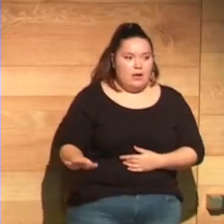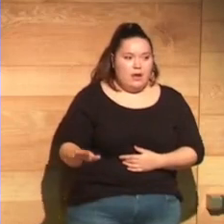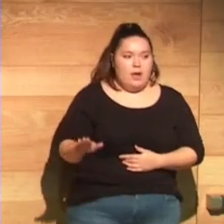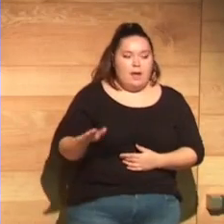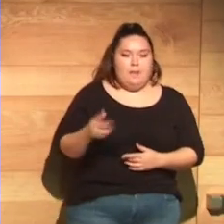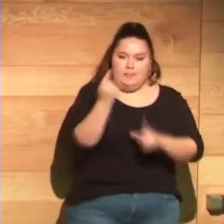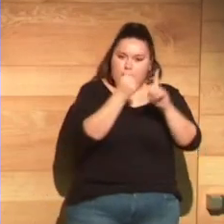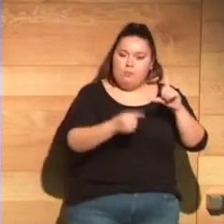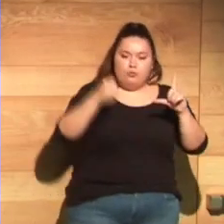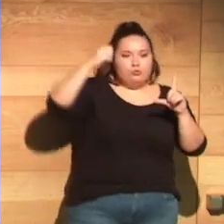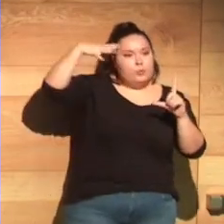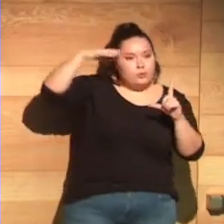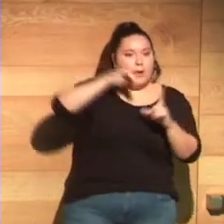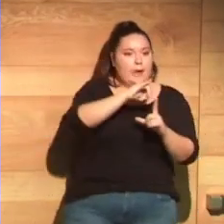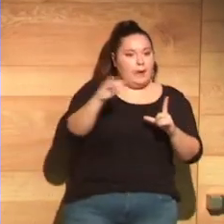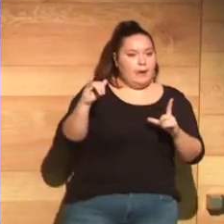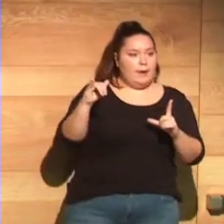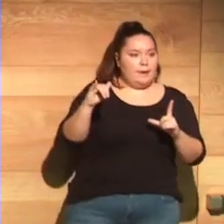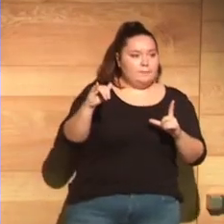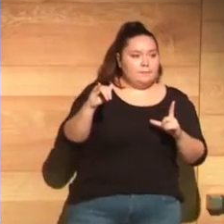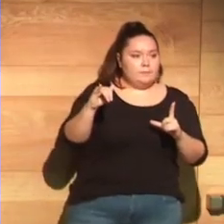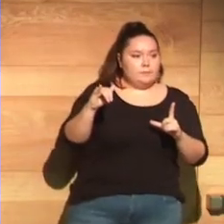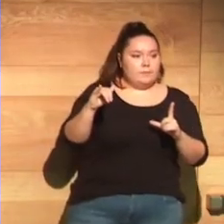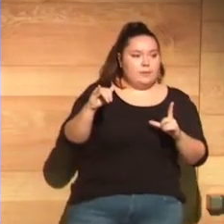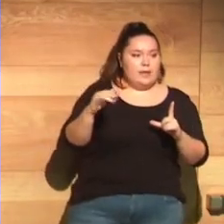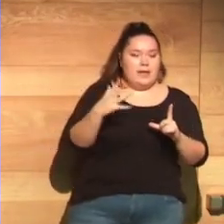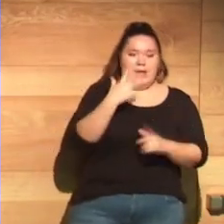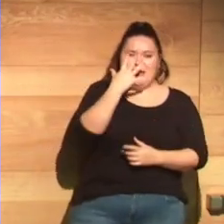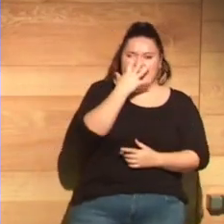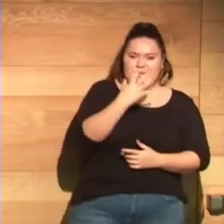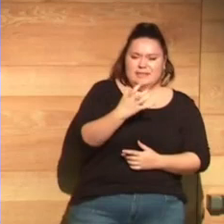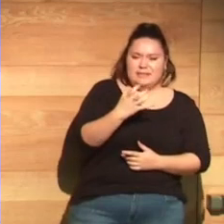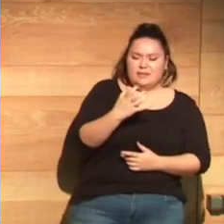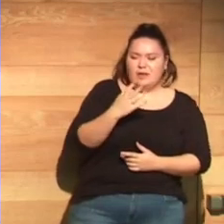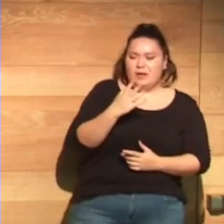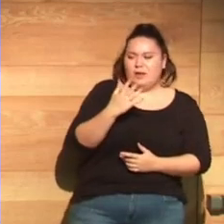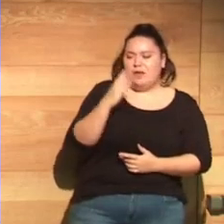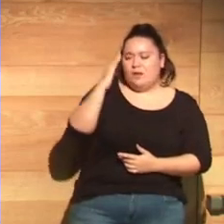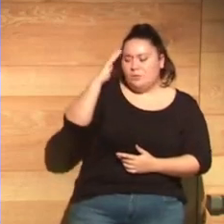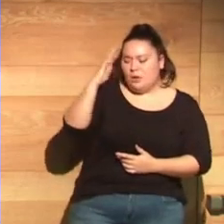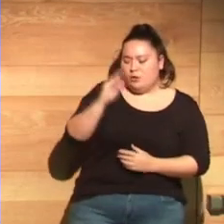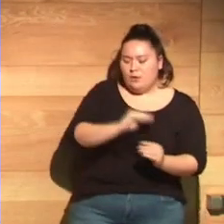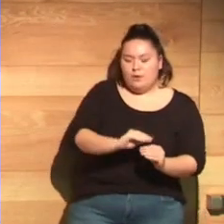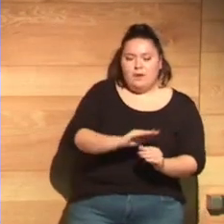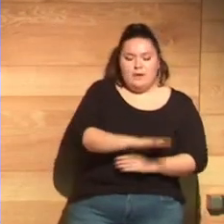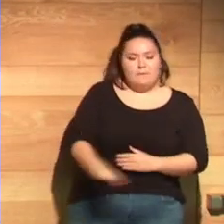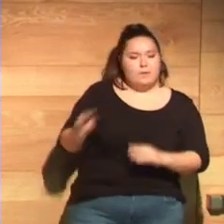reto. Pero fíjate que dentro de la infancia en realidad sí que hay un montón de dibujos que yo creo que son luminosos. No sale tan